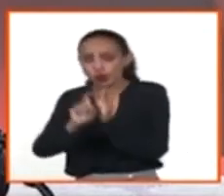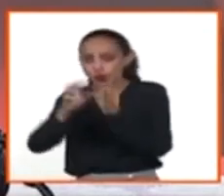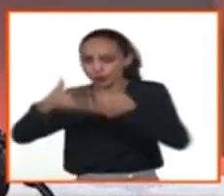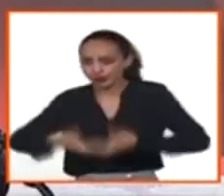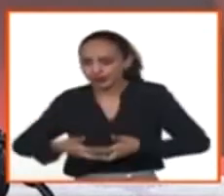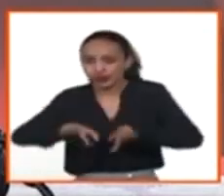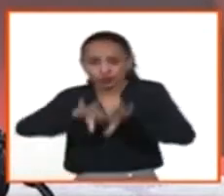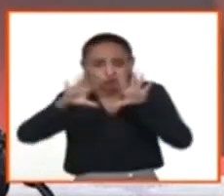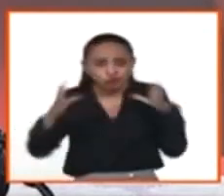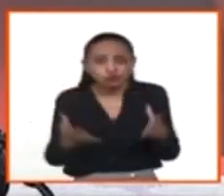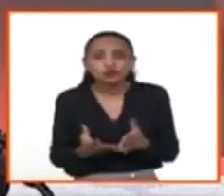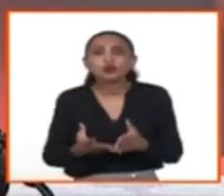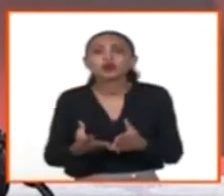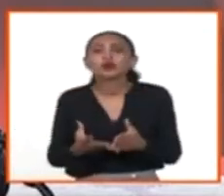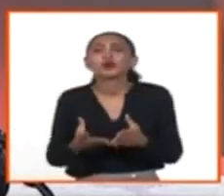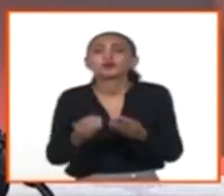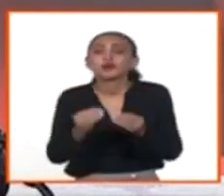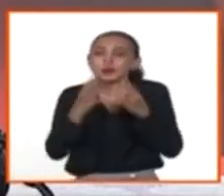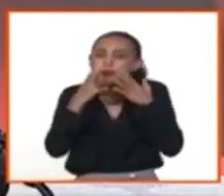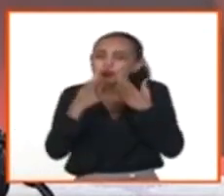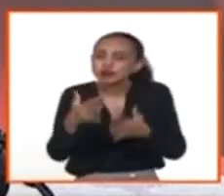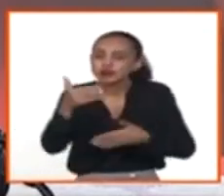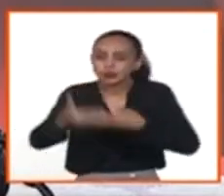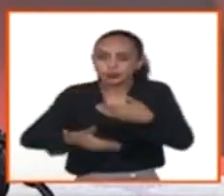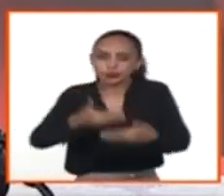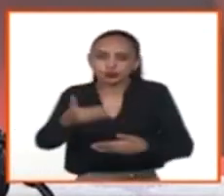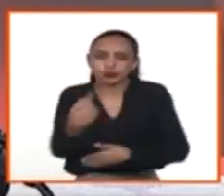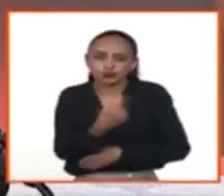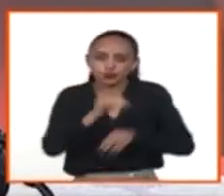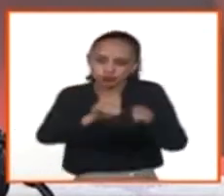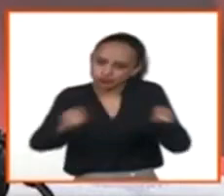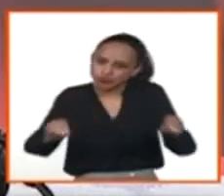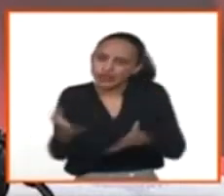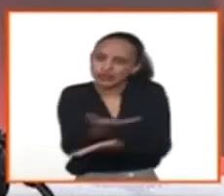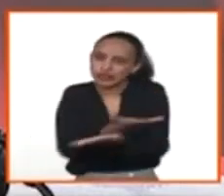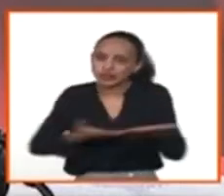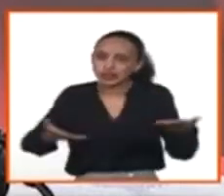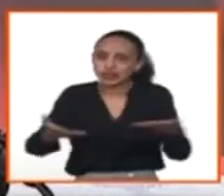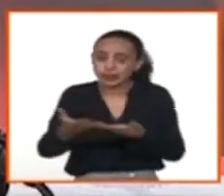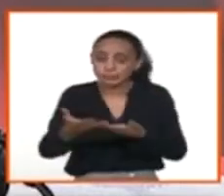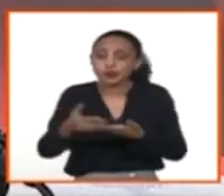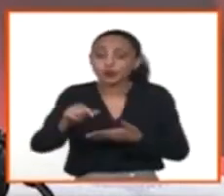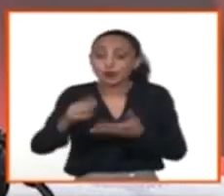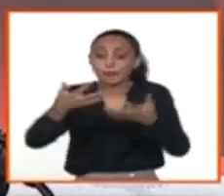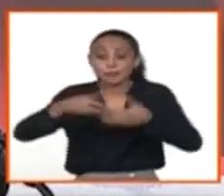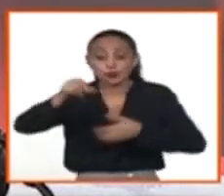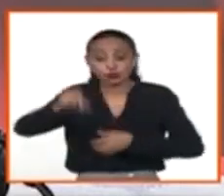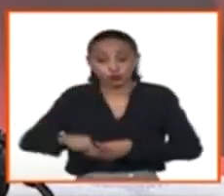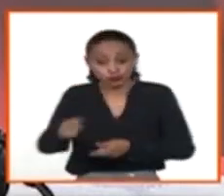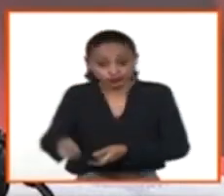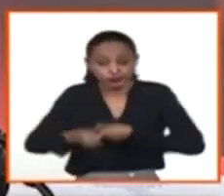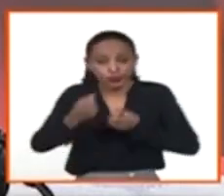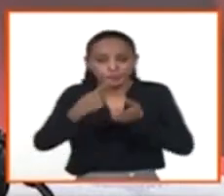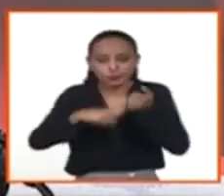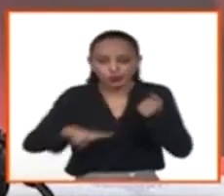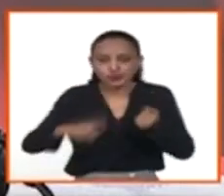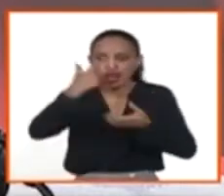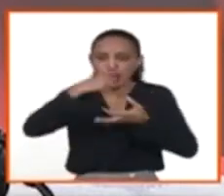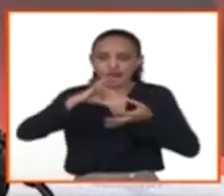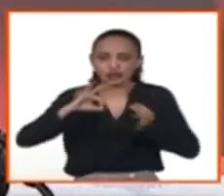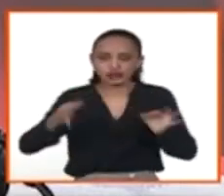¿no?, en el proceso. Se convocó también a un intercambio con productores y cooperativistas en las provincias de Artemisa,